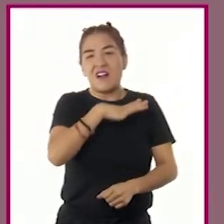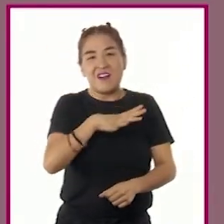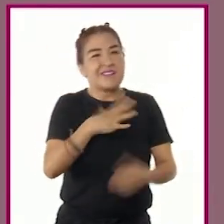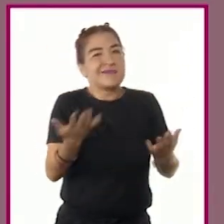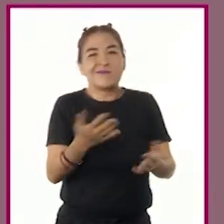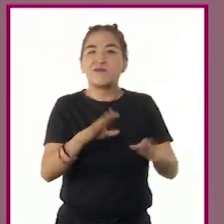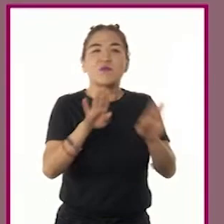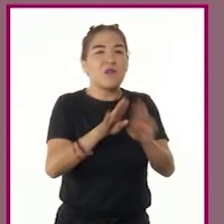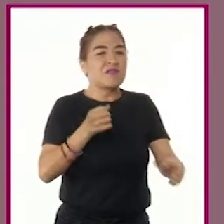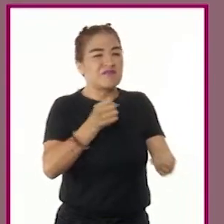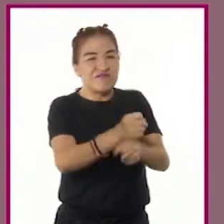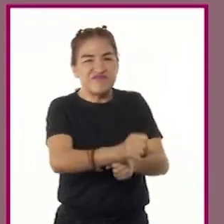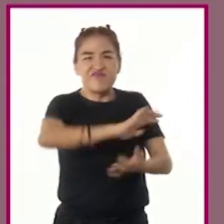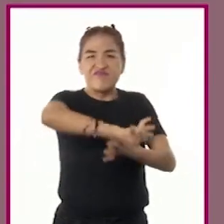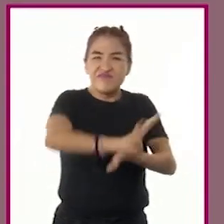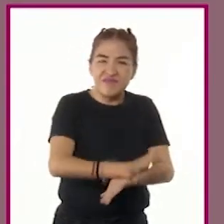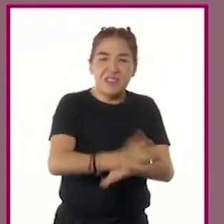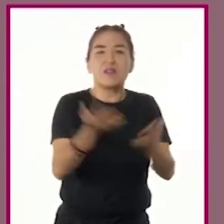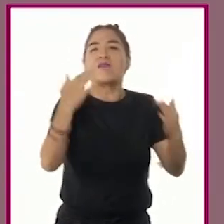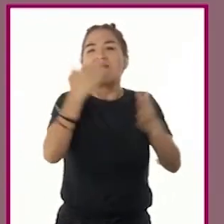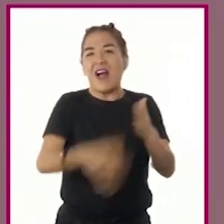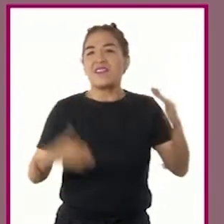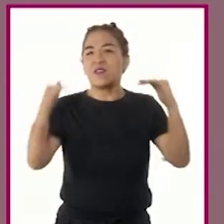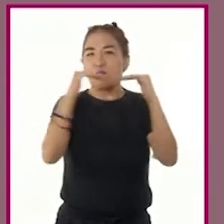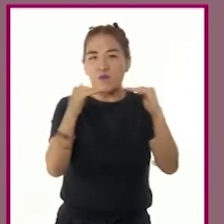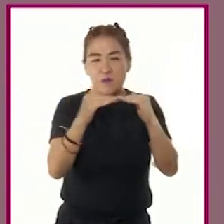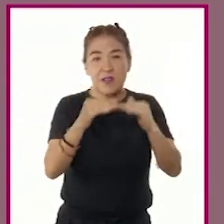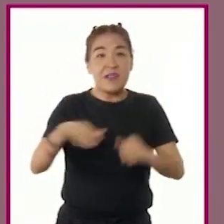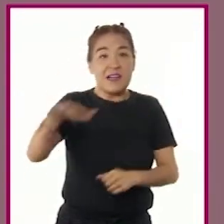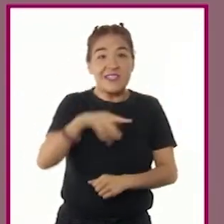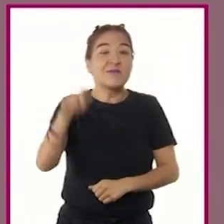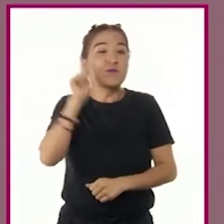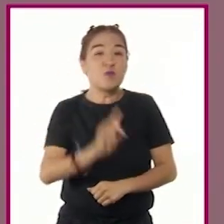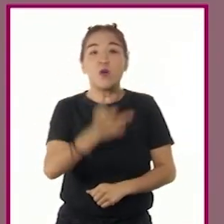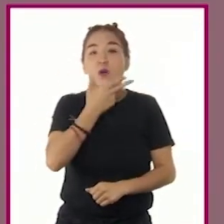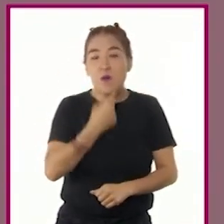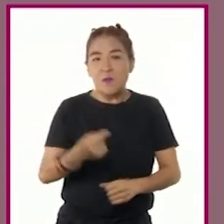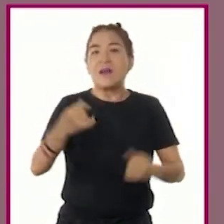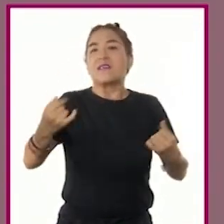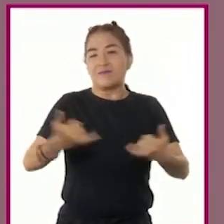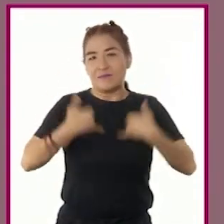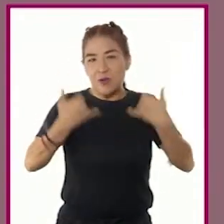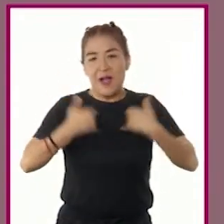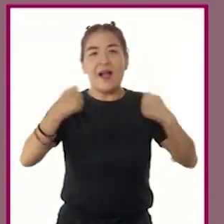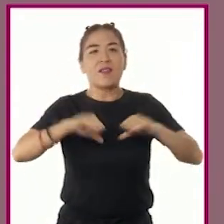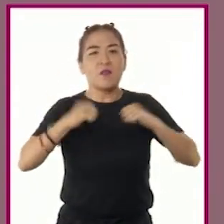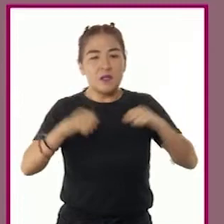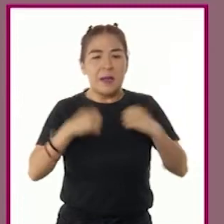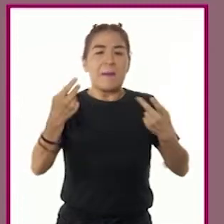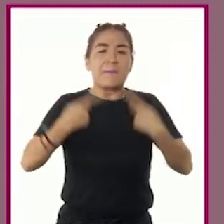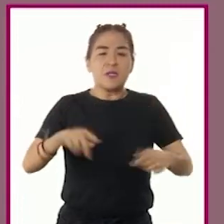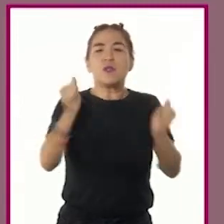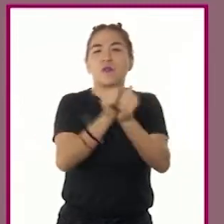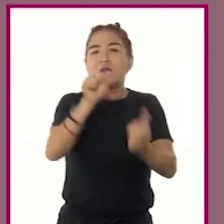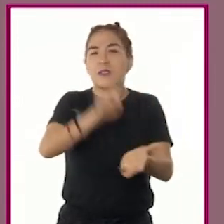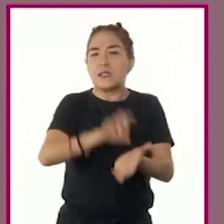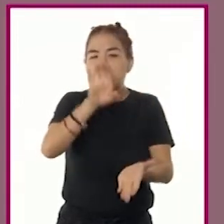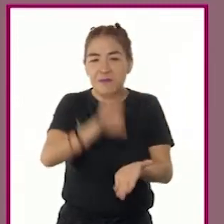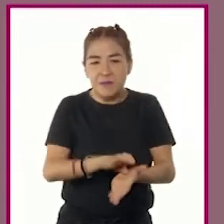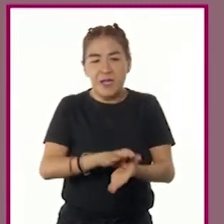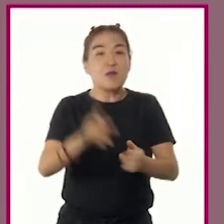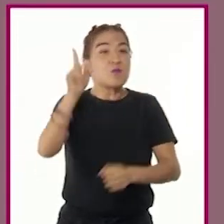desigualdad, discriminación e inequidad, como las niñas, niños y adolescentes, las personas con discapacidad,